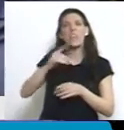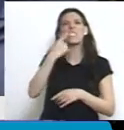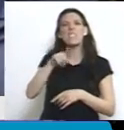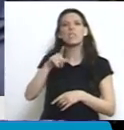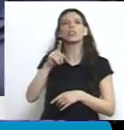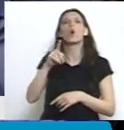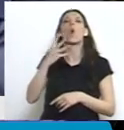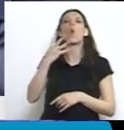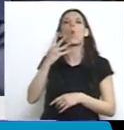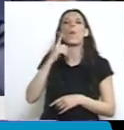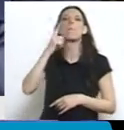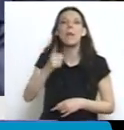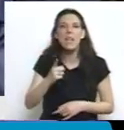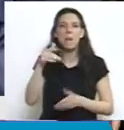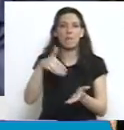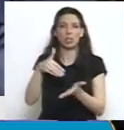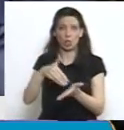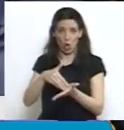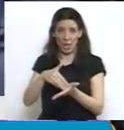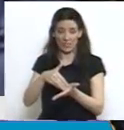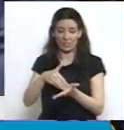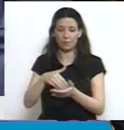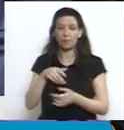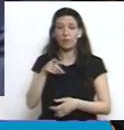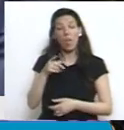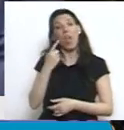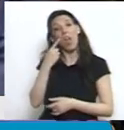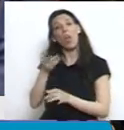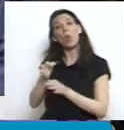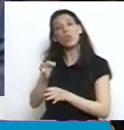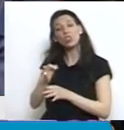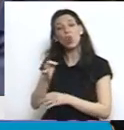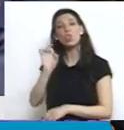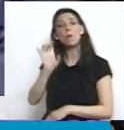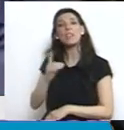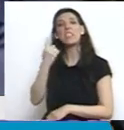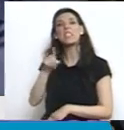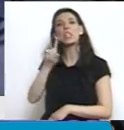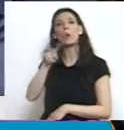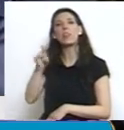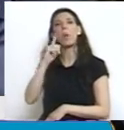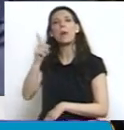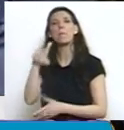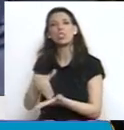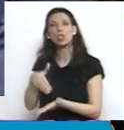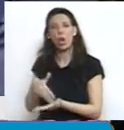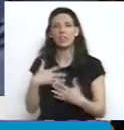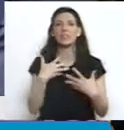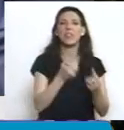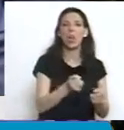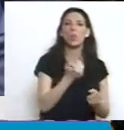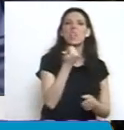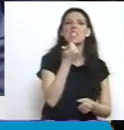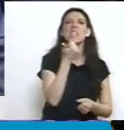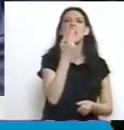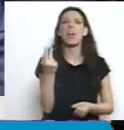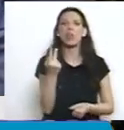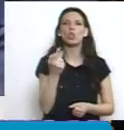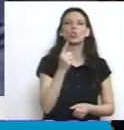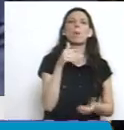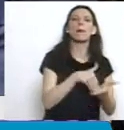millones. Mientras para la educación se destinarán solo 122.000 millones, para la salud 62